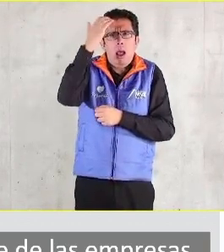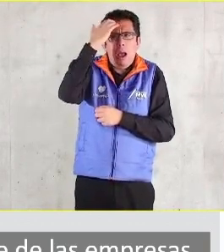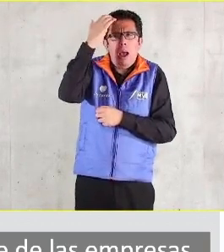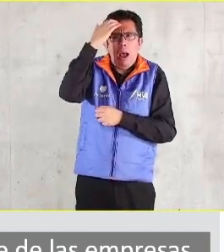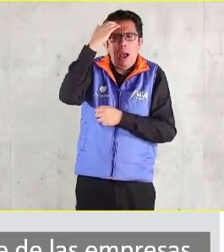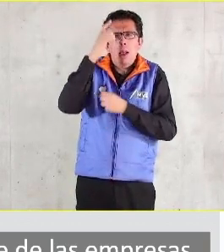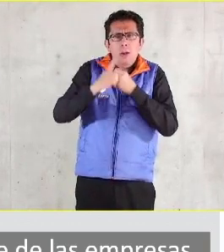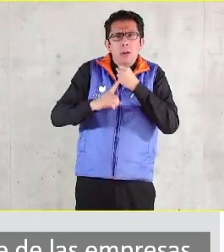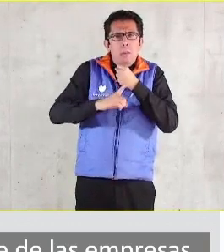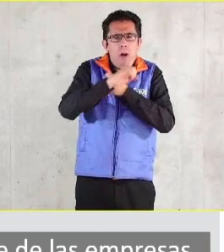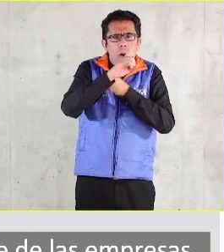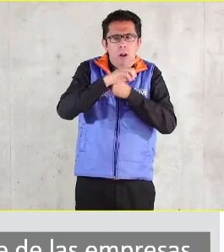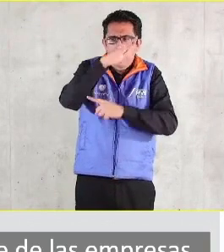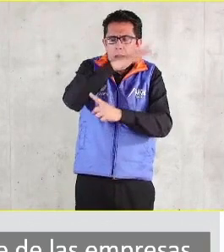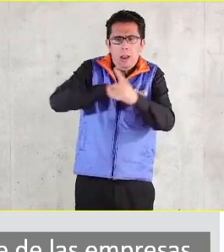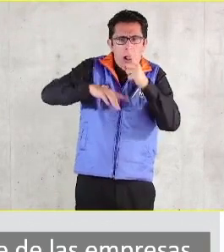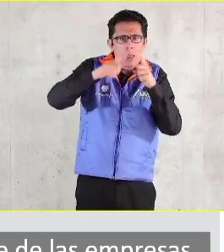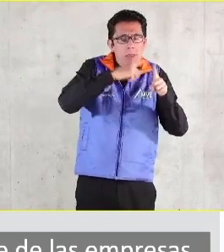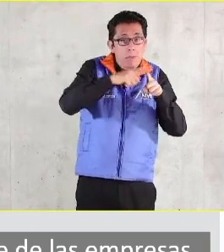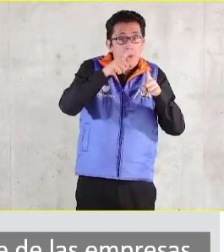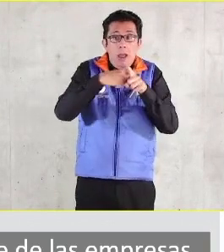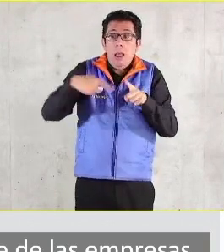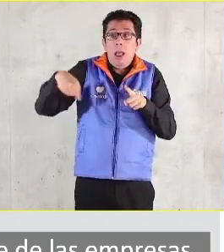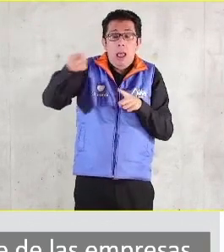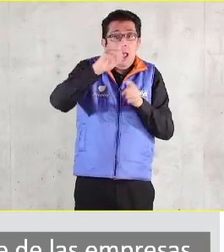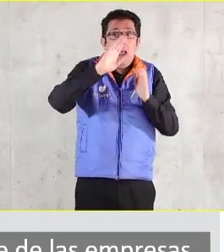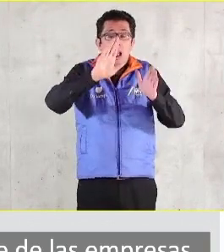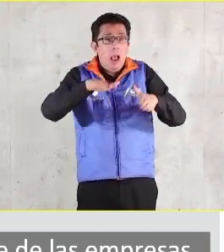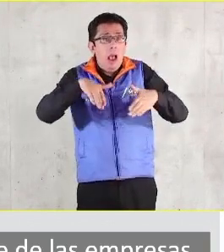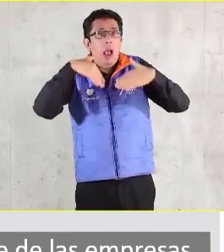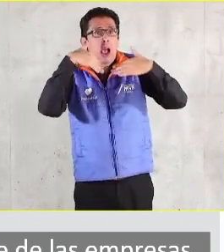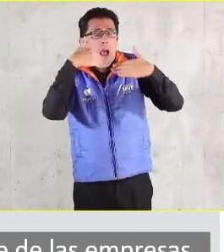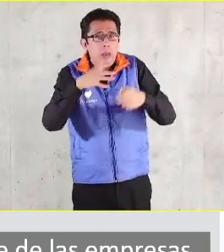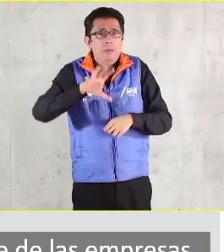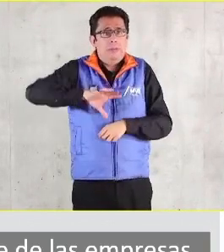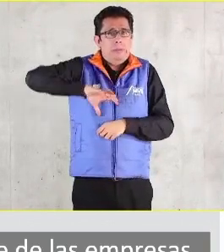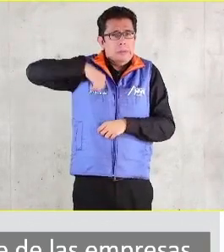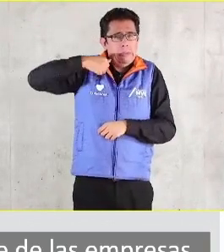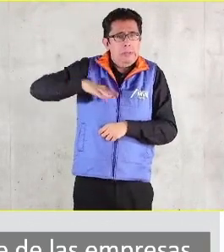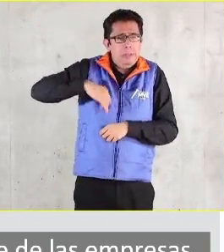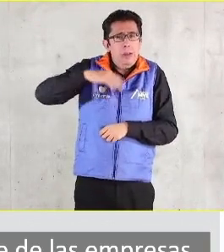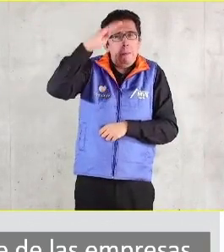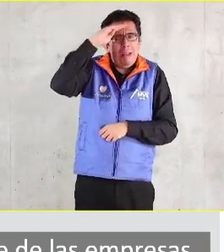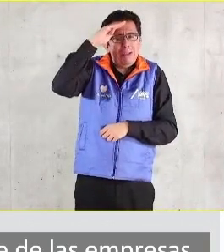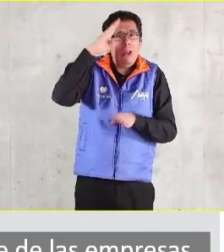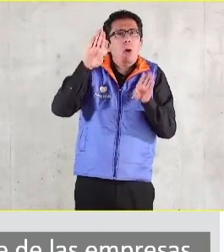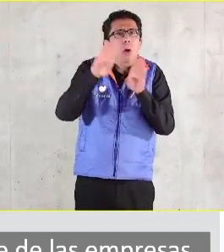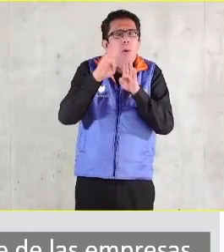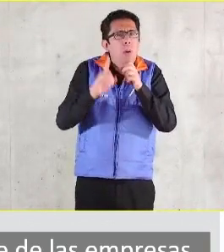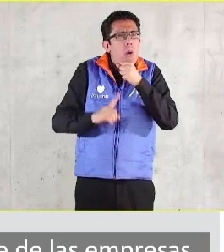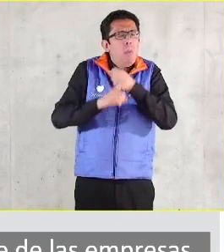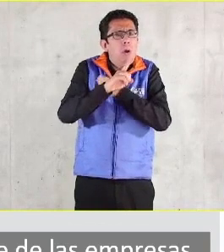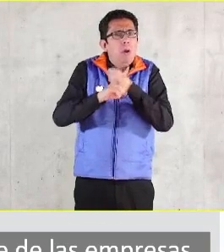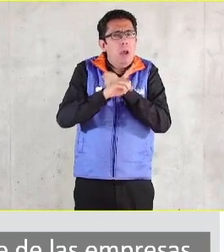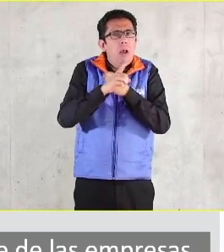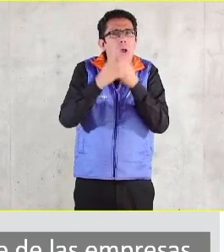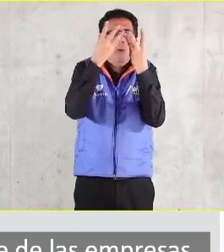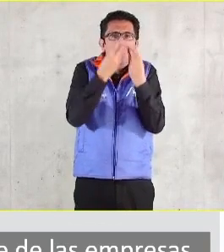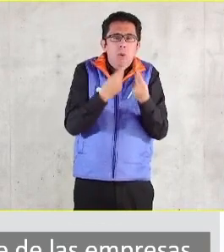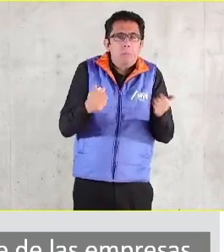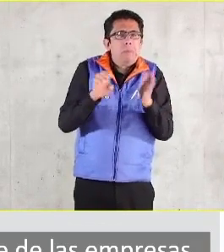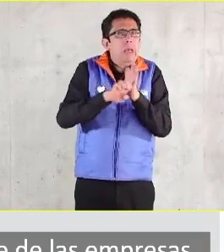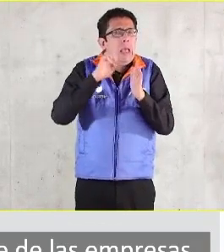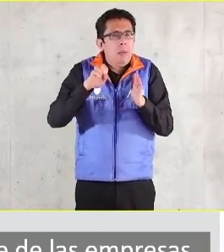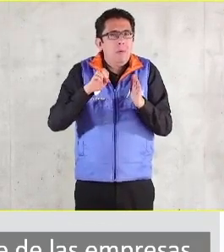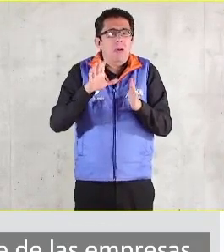que hoy tenemos. Son los que están en el campo de batalla viendo cómo dar solución a esos problemas tan grandes como es el hambre,